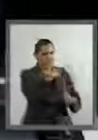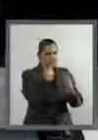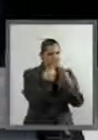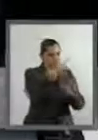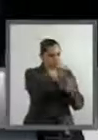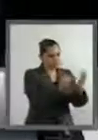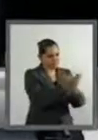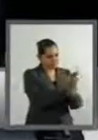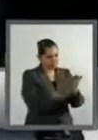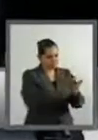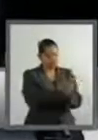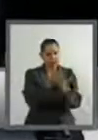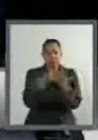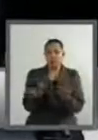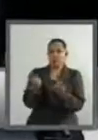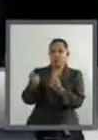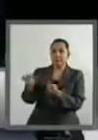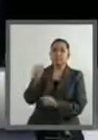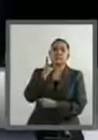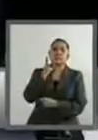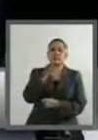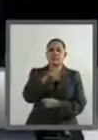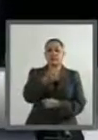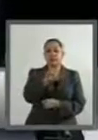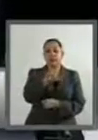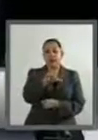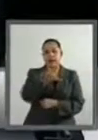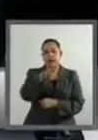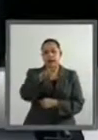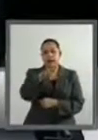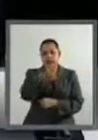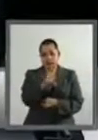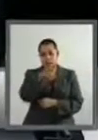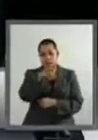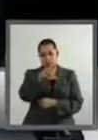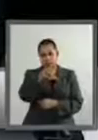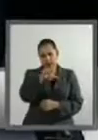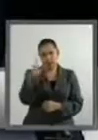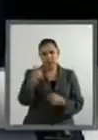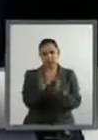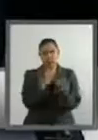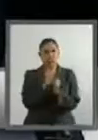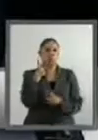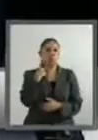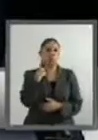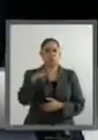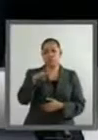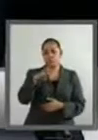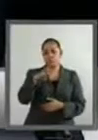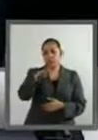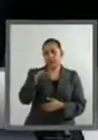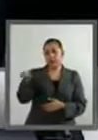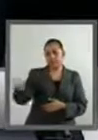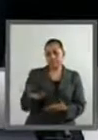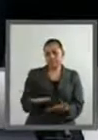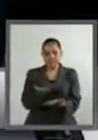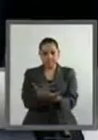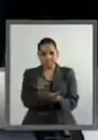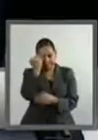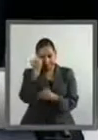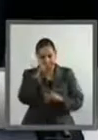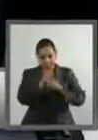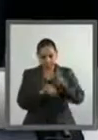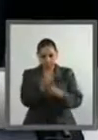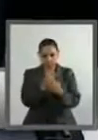Abre el diputado Vidal Llerenas Morales, del Grupo Parlamentario de Morena, para presentar iniciativa con proyecto de decreto que